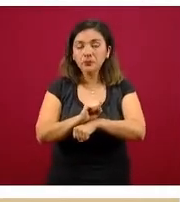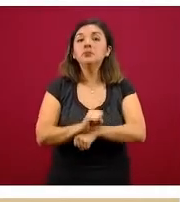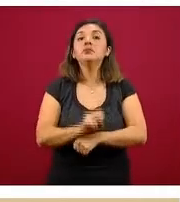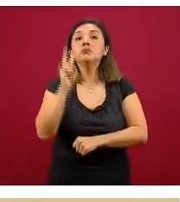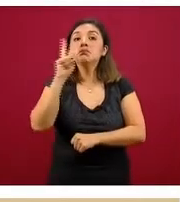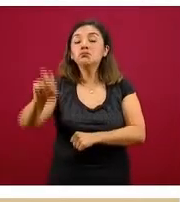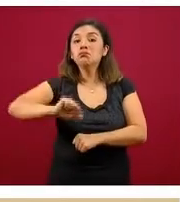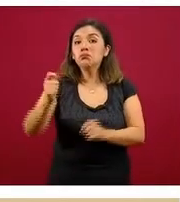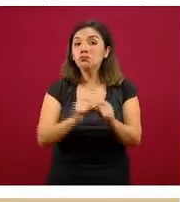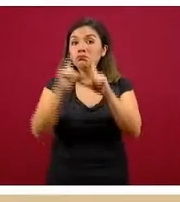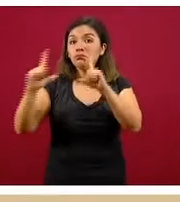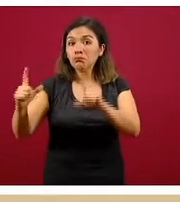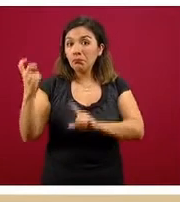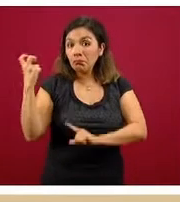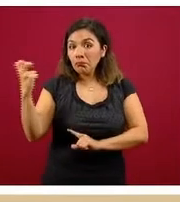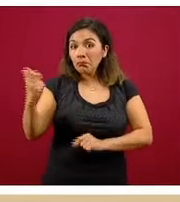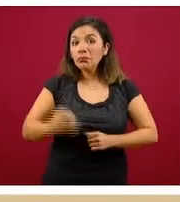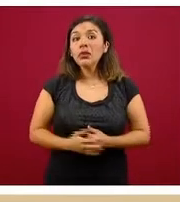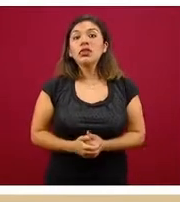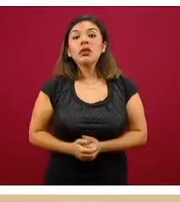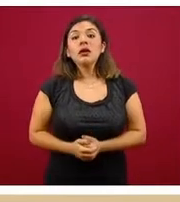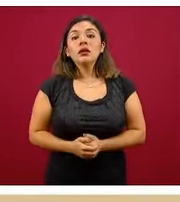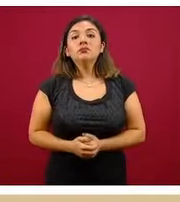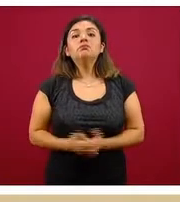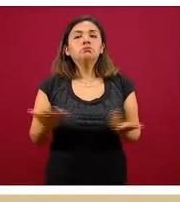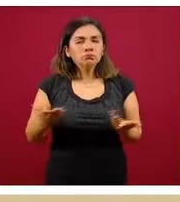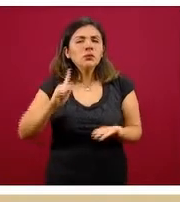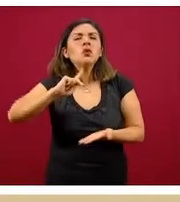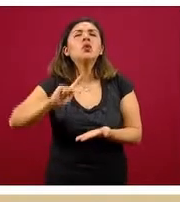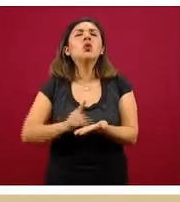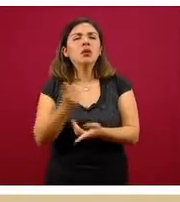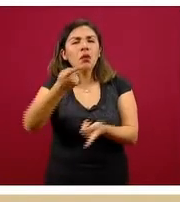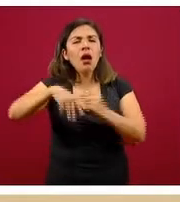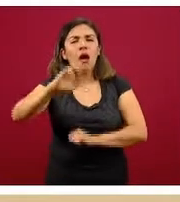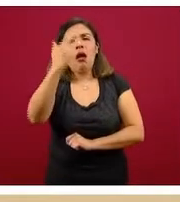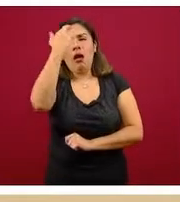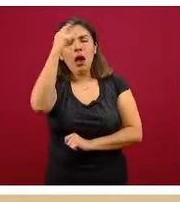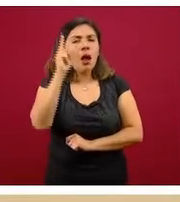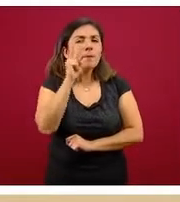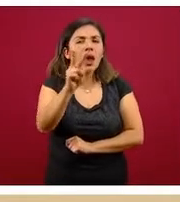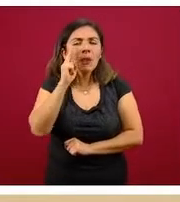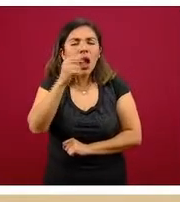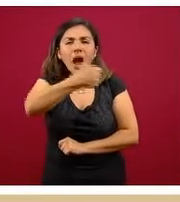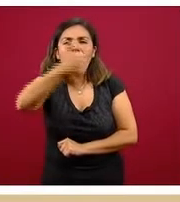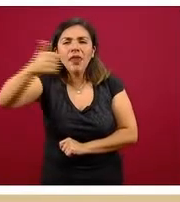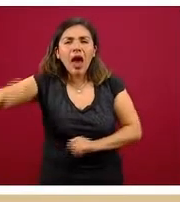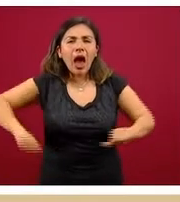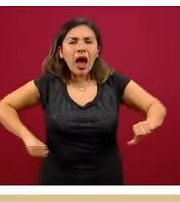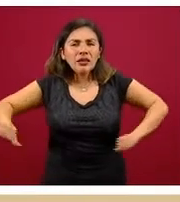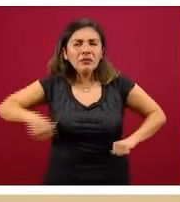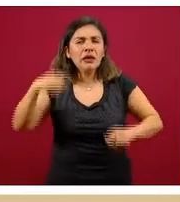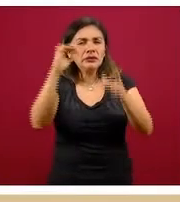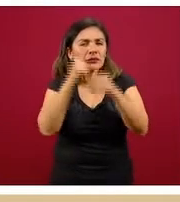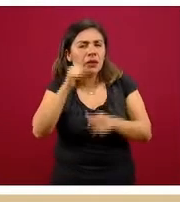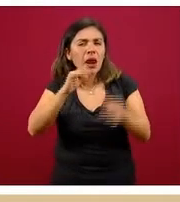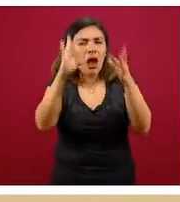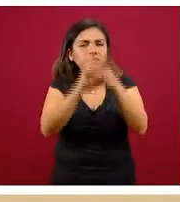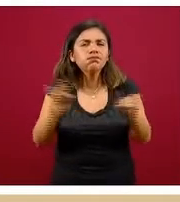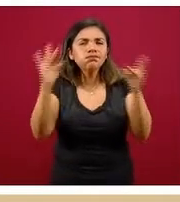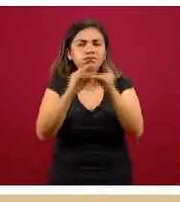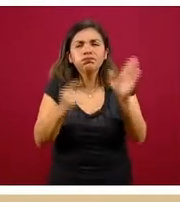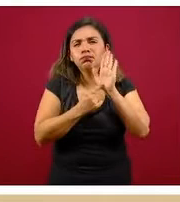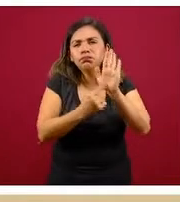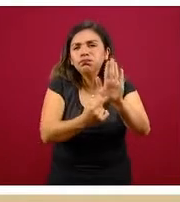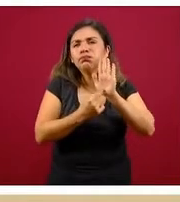Si pasamos a la siguiente diapositiva, más que volver a repasar cada una de las actividades que las hemos estado comentando